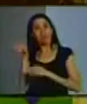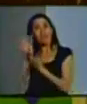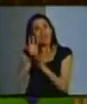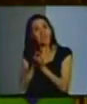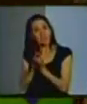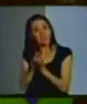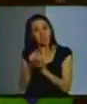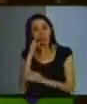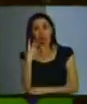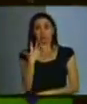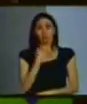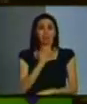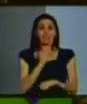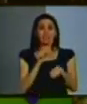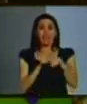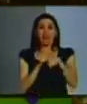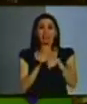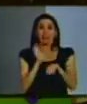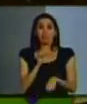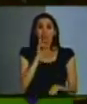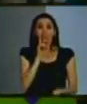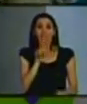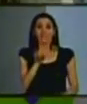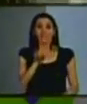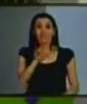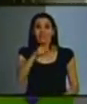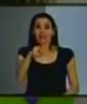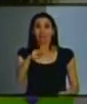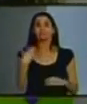vivo de que una detección temprana del VIH es